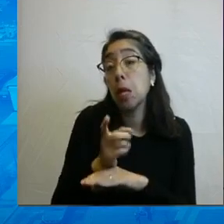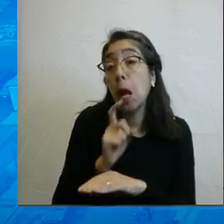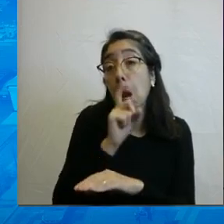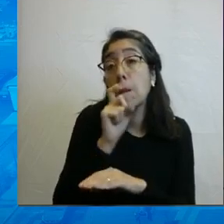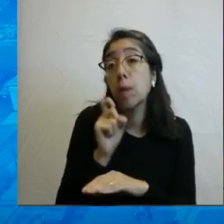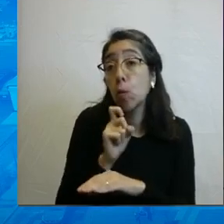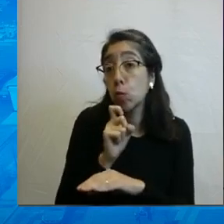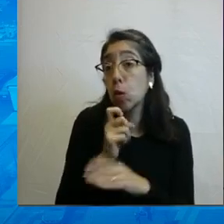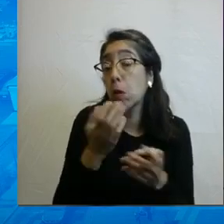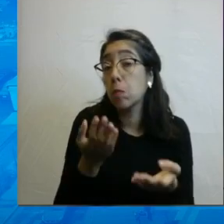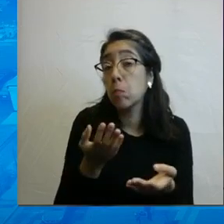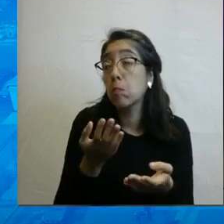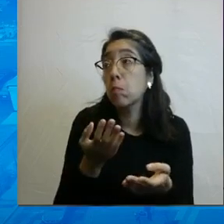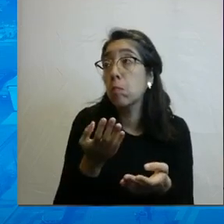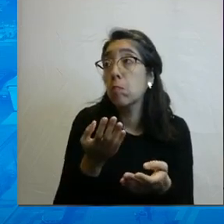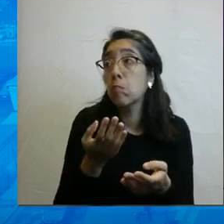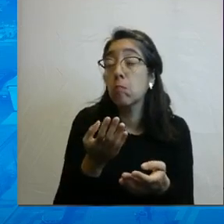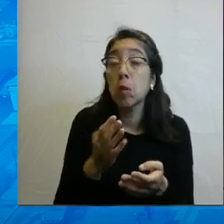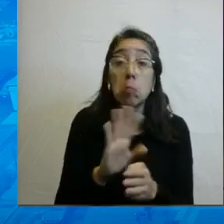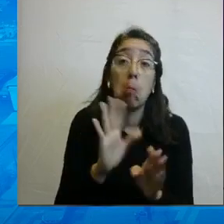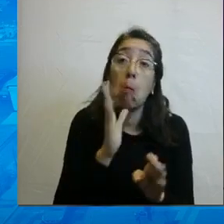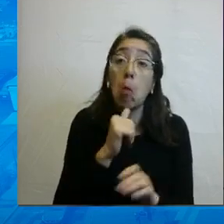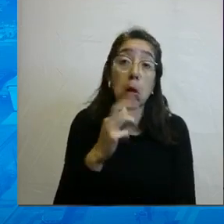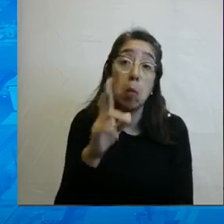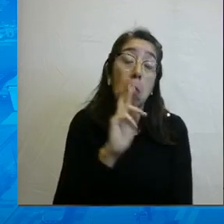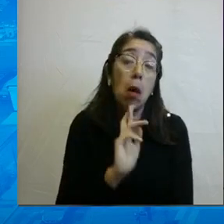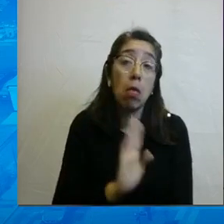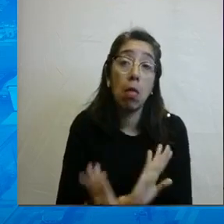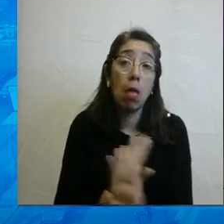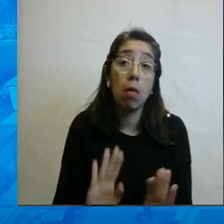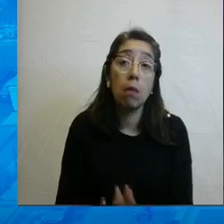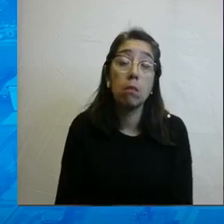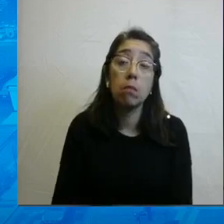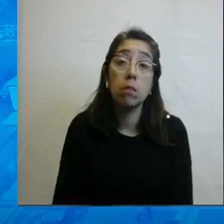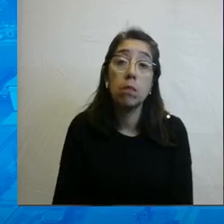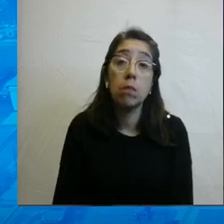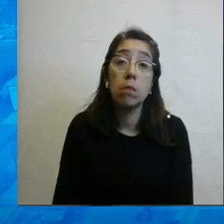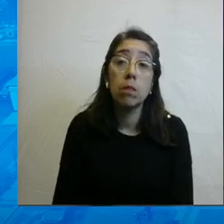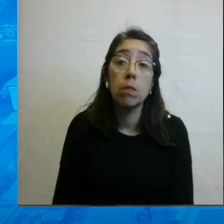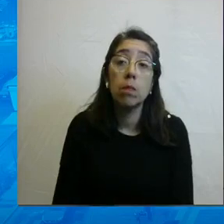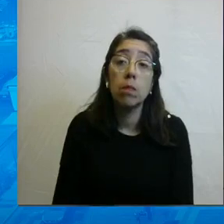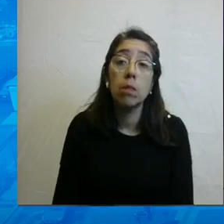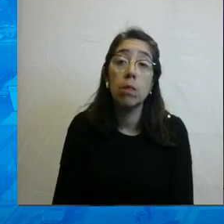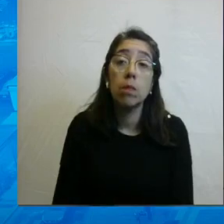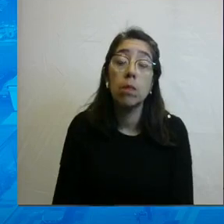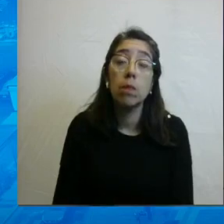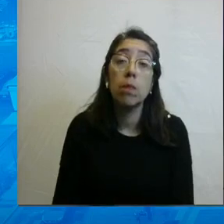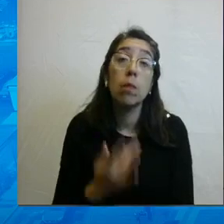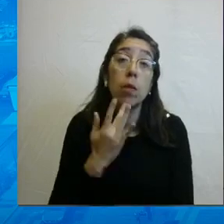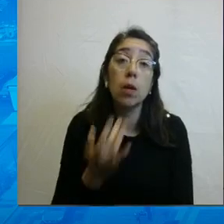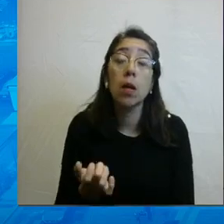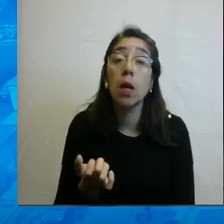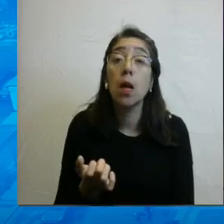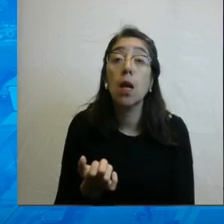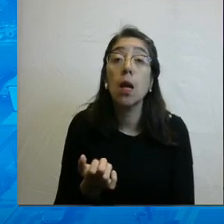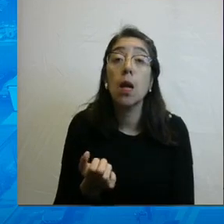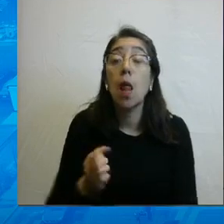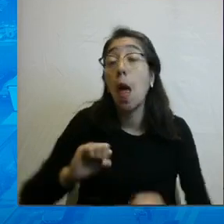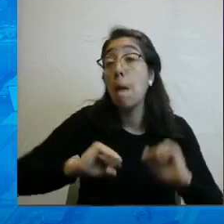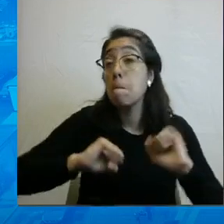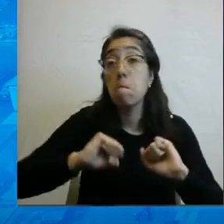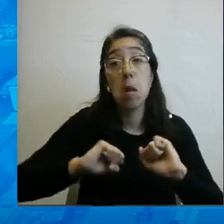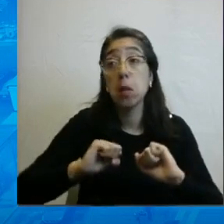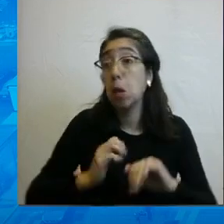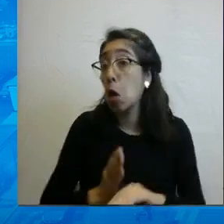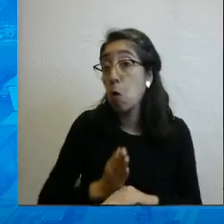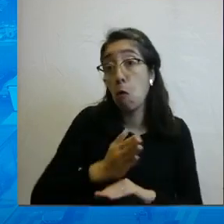ido a preguntar y tampoco saben mucho. ¿Por qué? Porque la empresa no se hace presente, no hay nadie